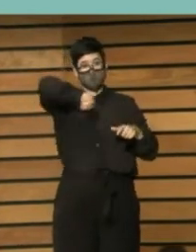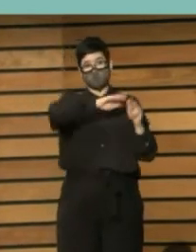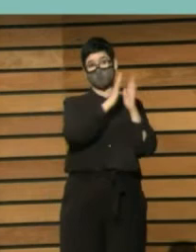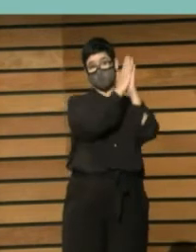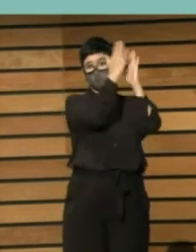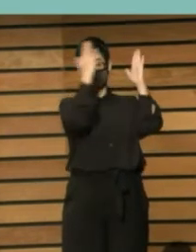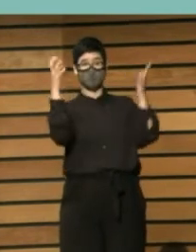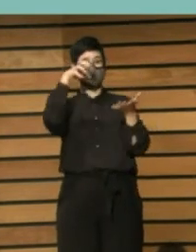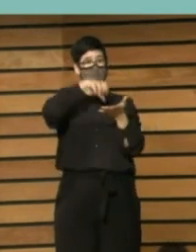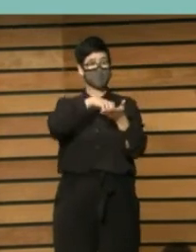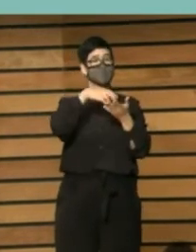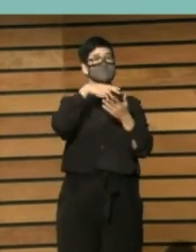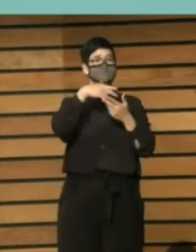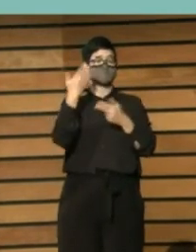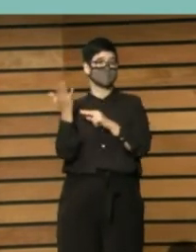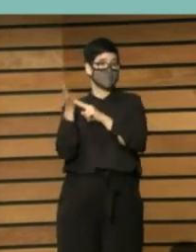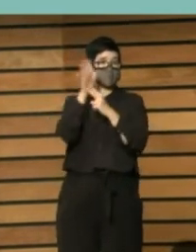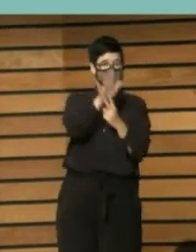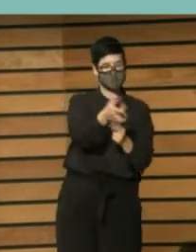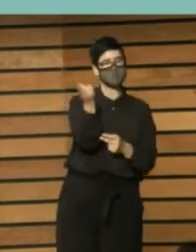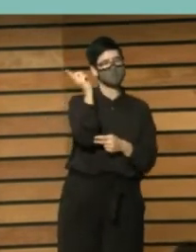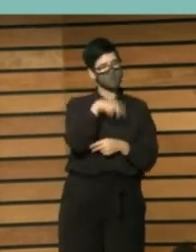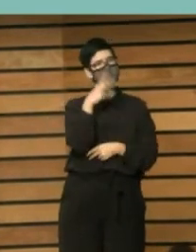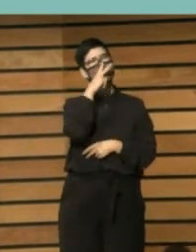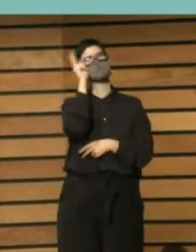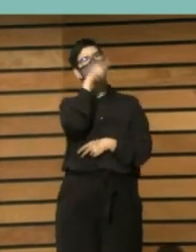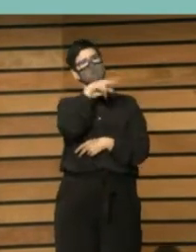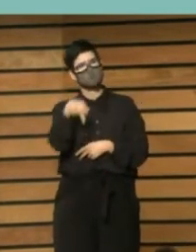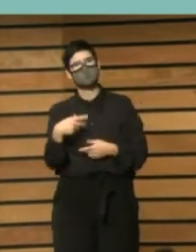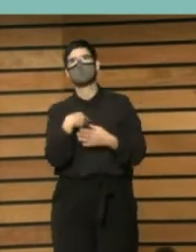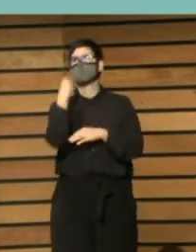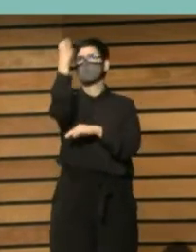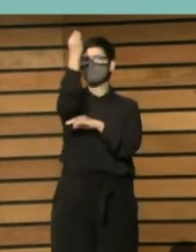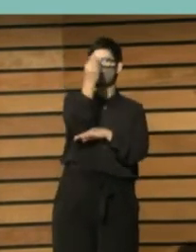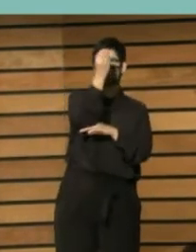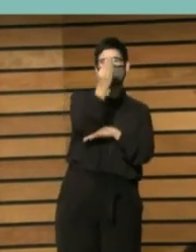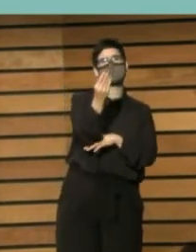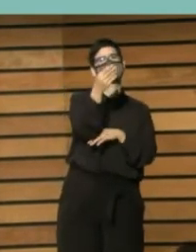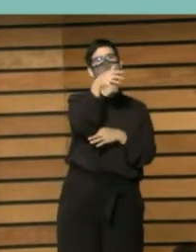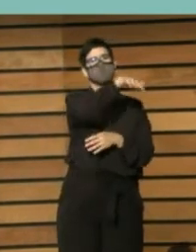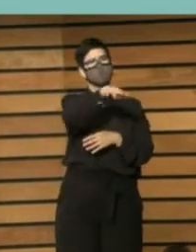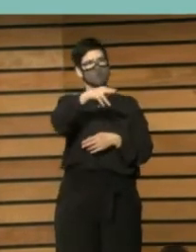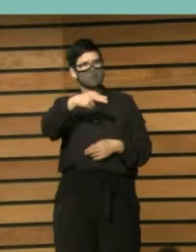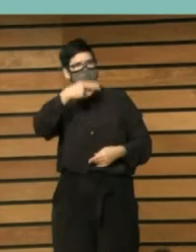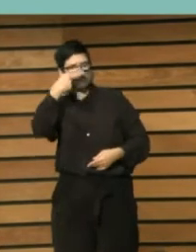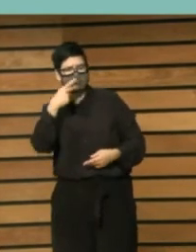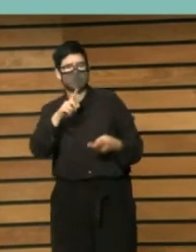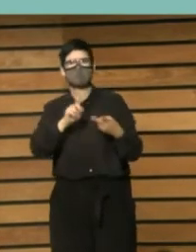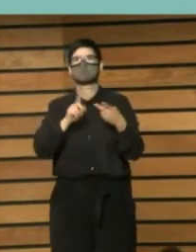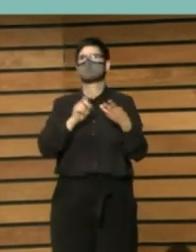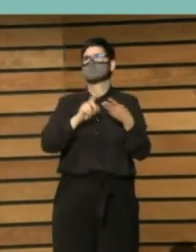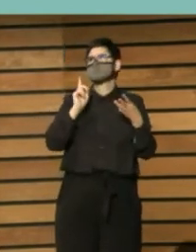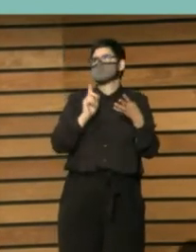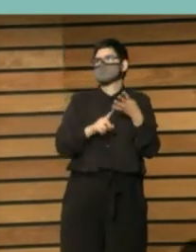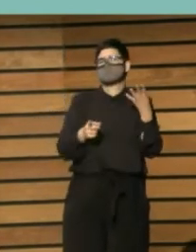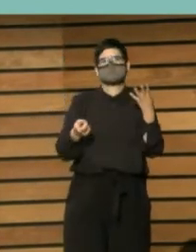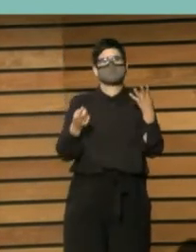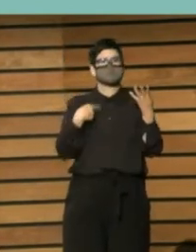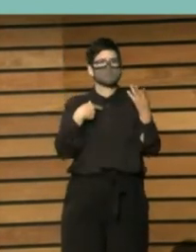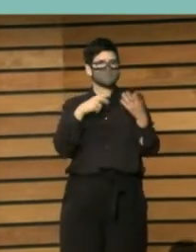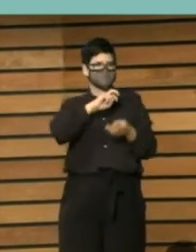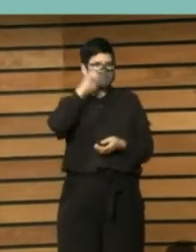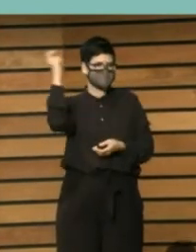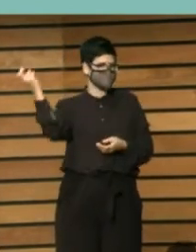supuesto, por la IFLA, pero también los museos, los monumentos y sitios de interés, el International Music Council,